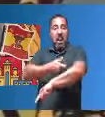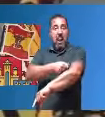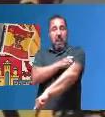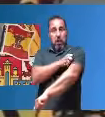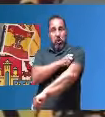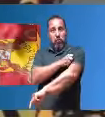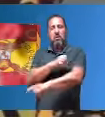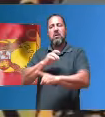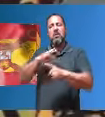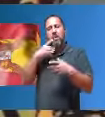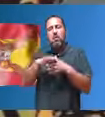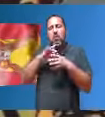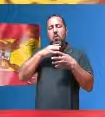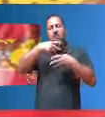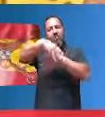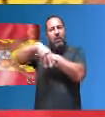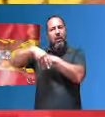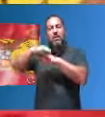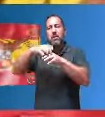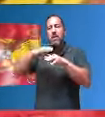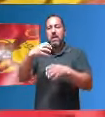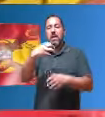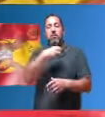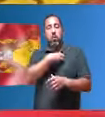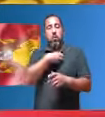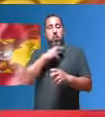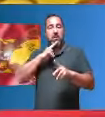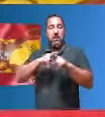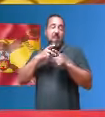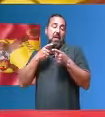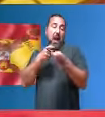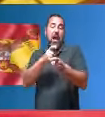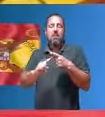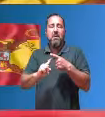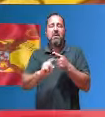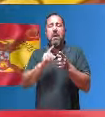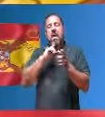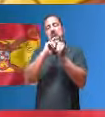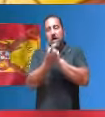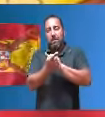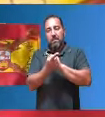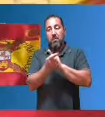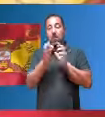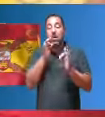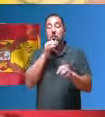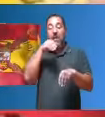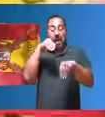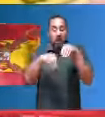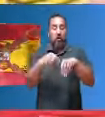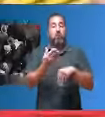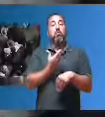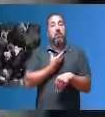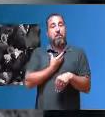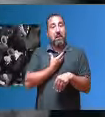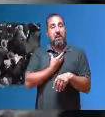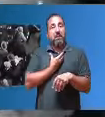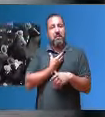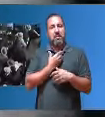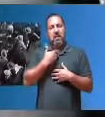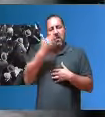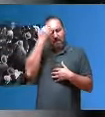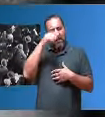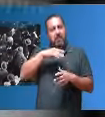el tercio de extranjeros, la Legión, que disminuyó su tamaño añadiéndole flecos y cambiando la forma del escudo de armas.